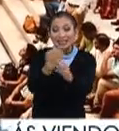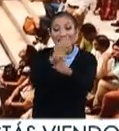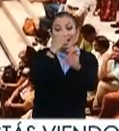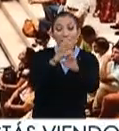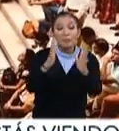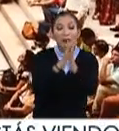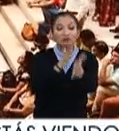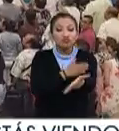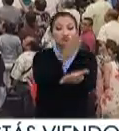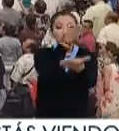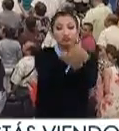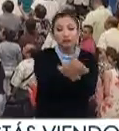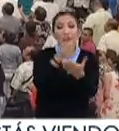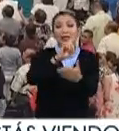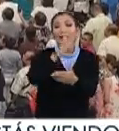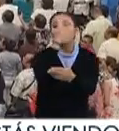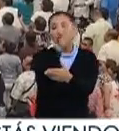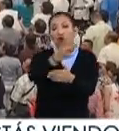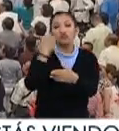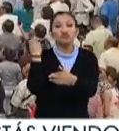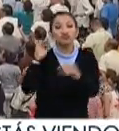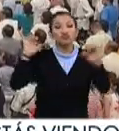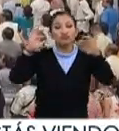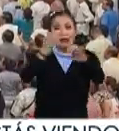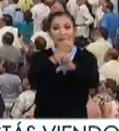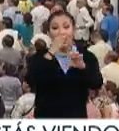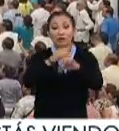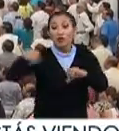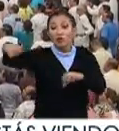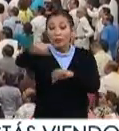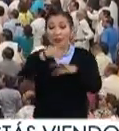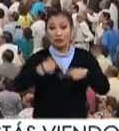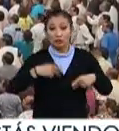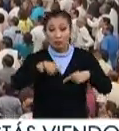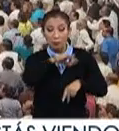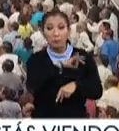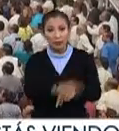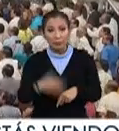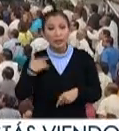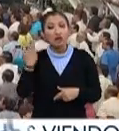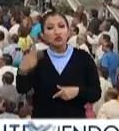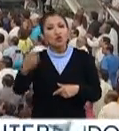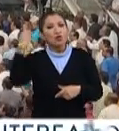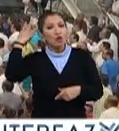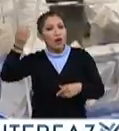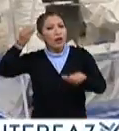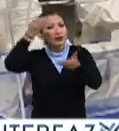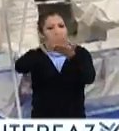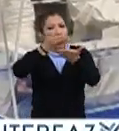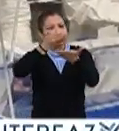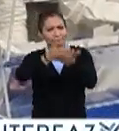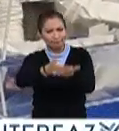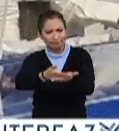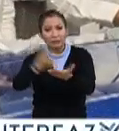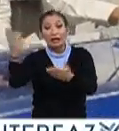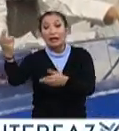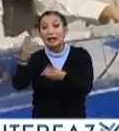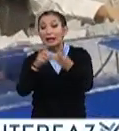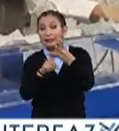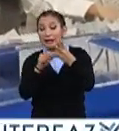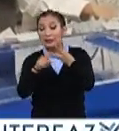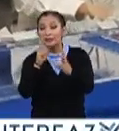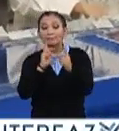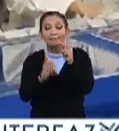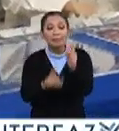estatal participativa, en 32 foros estatales en la cual los participantes podrán enviar sus ponencias físicamente. Y 3.